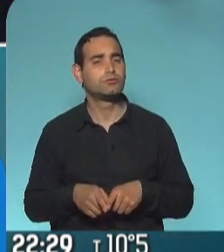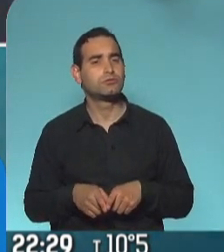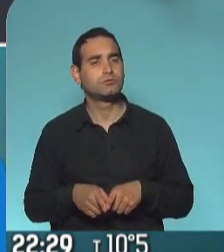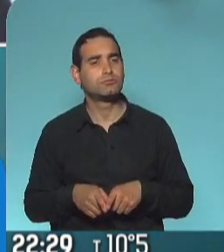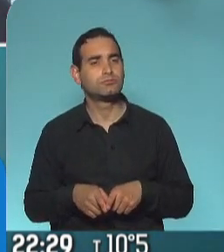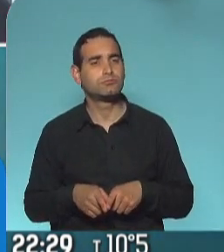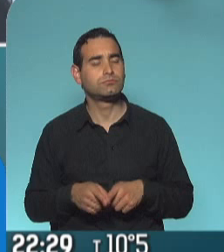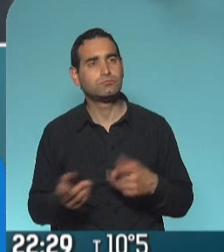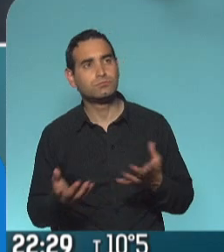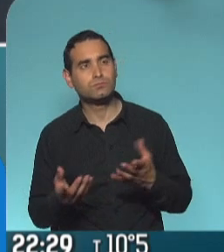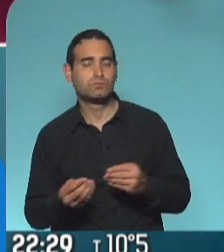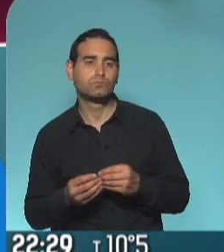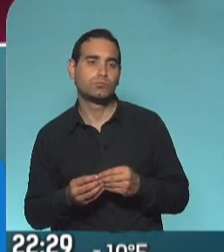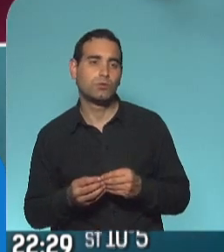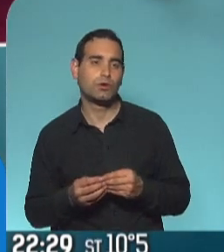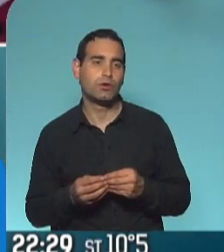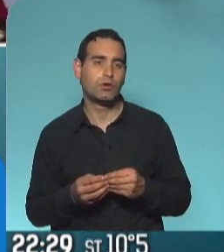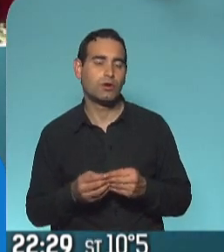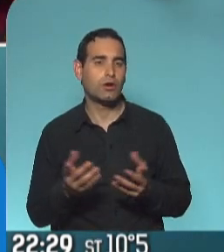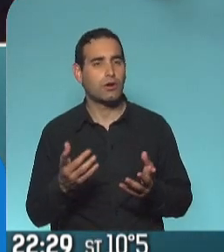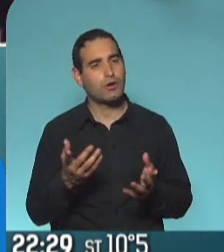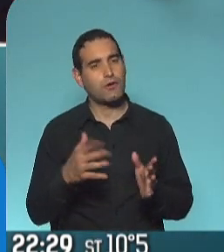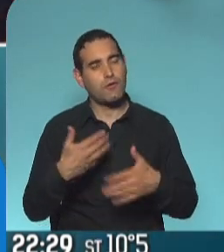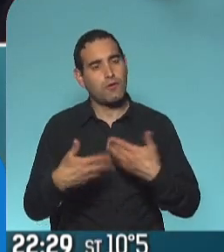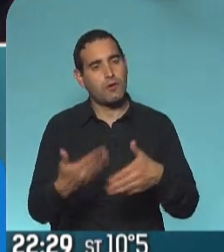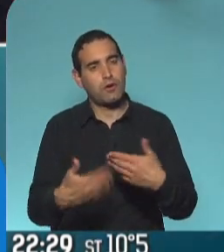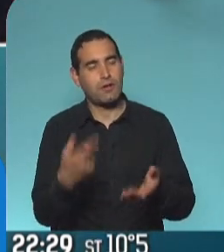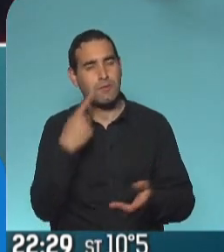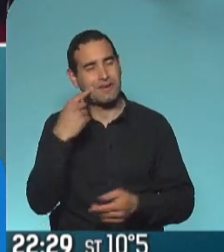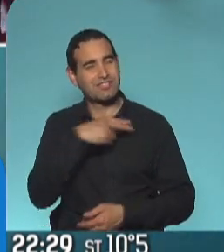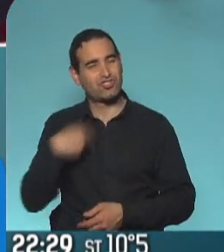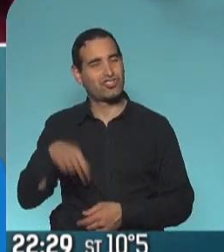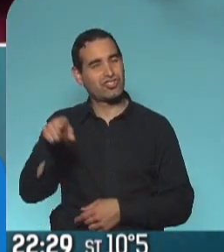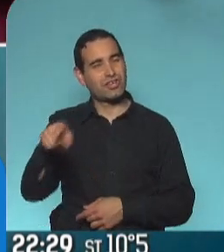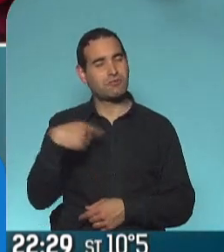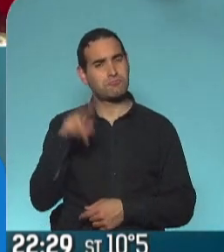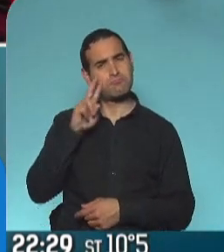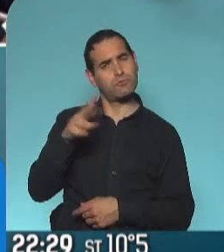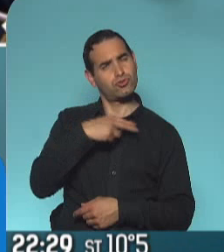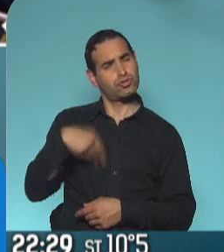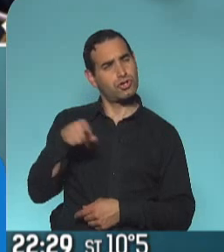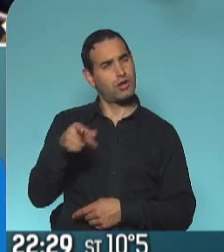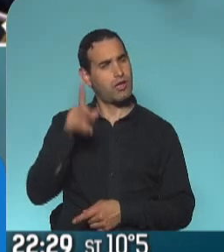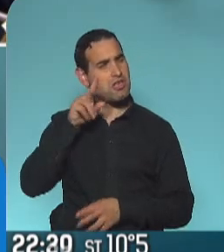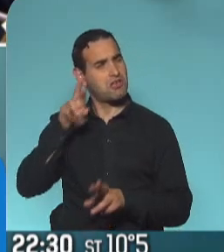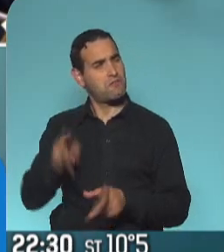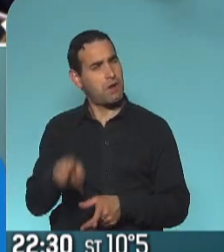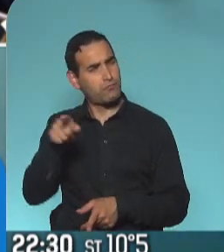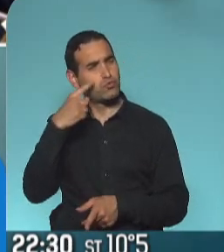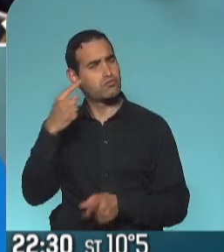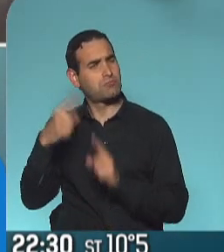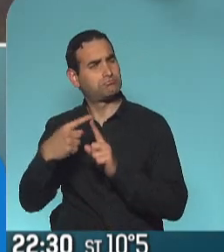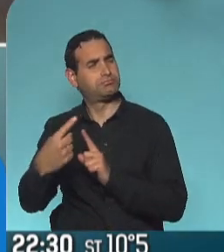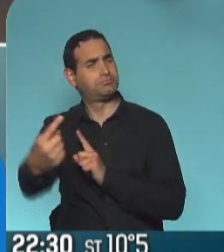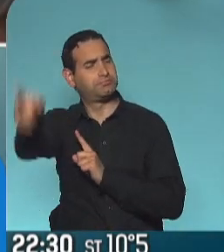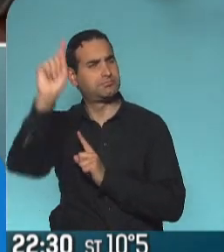esta comprensión de esta dinámica a través de lo que llamaríamos en China o mirando a China la estrategia sin tiempo, ¿no? Una estrategia donde en